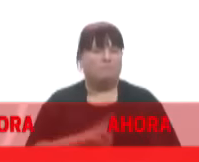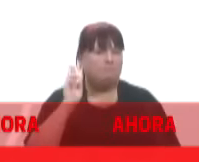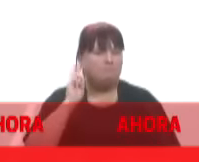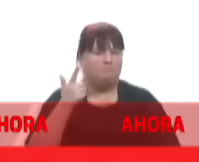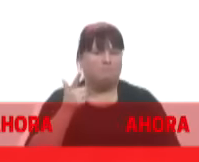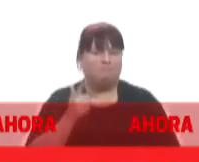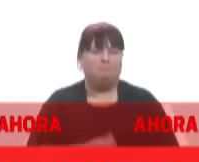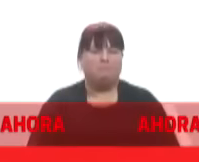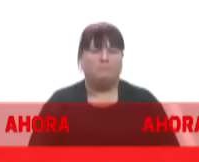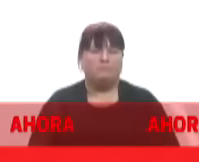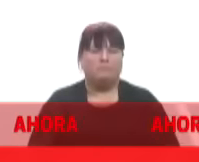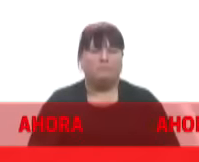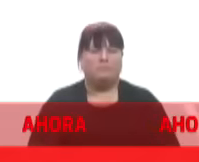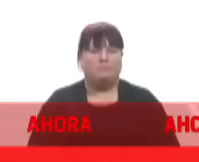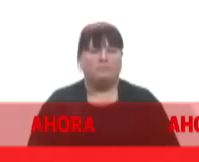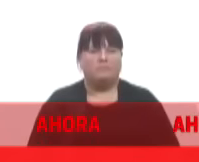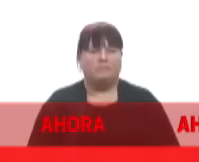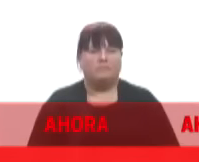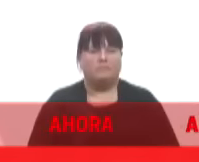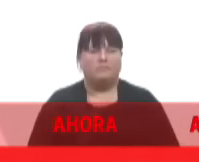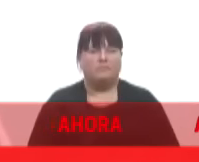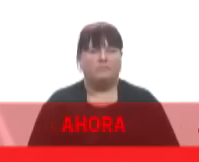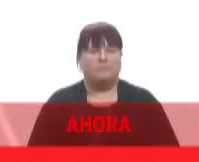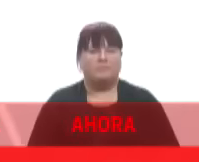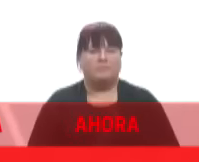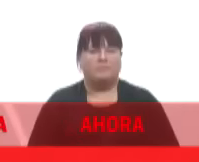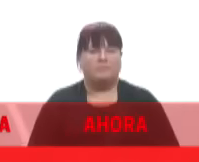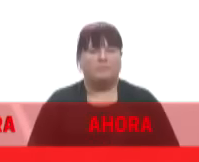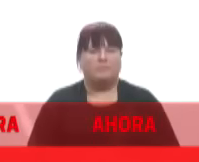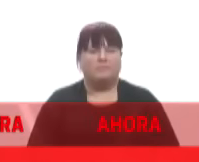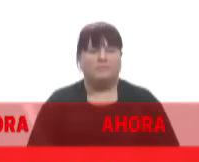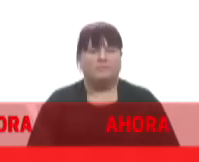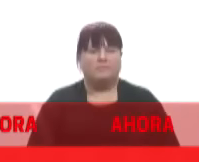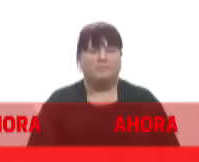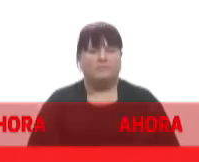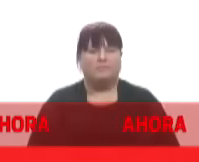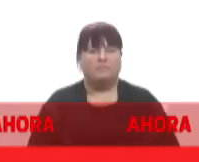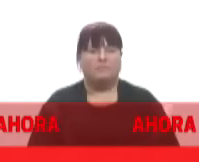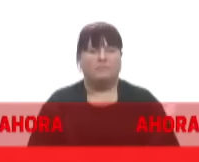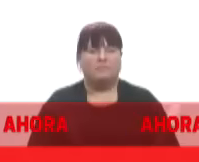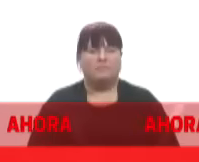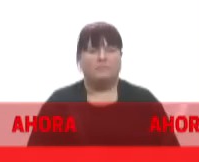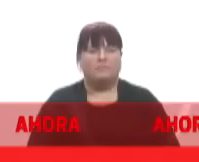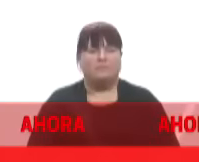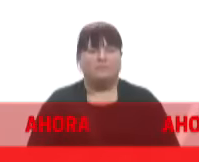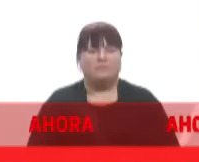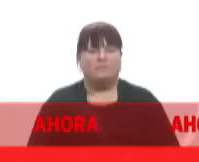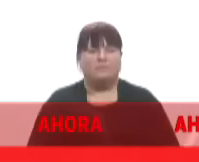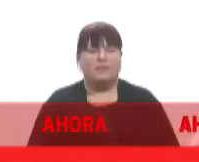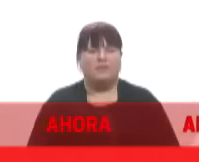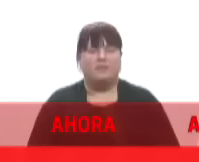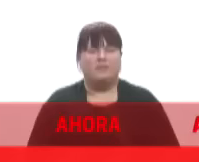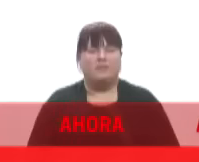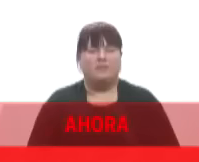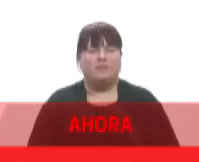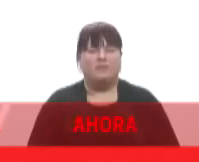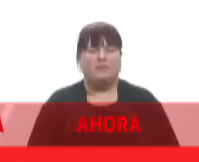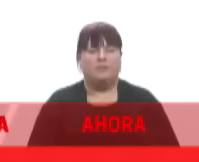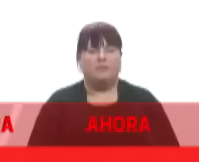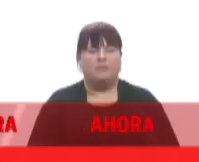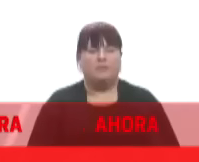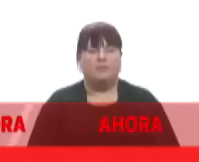Porque... ¿no? Sí. Sí, se cortan los micrófonos y uno pierde gran parte de lo que se está generando allí como discusión. Lo que está discusión. Diciendo